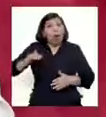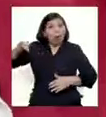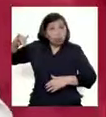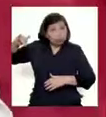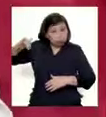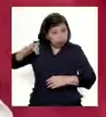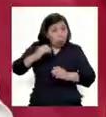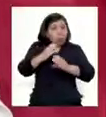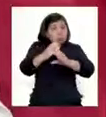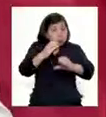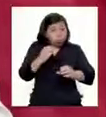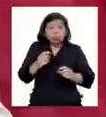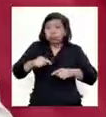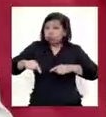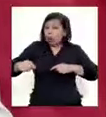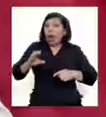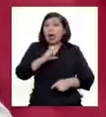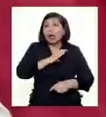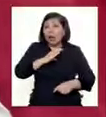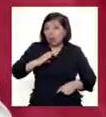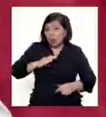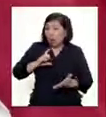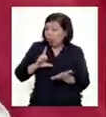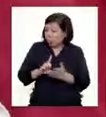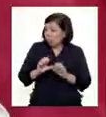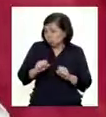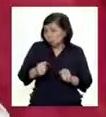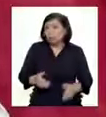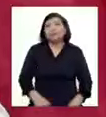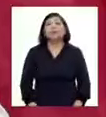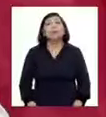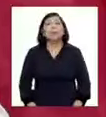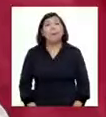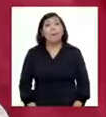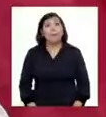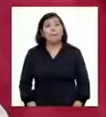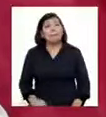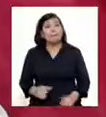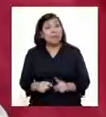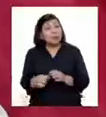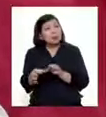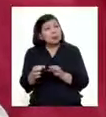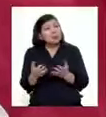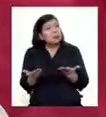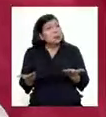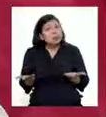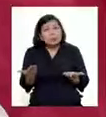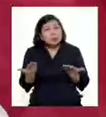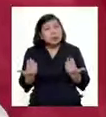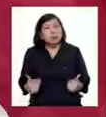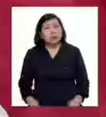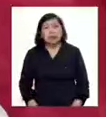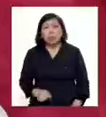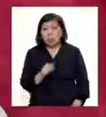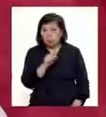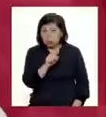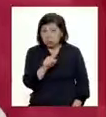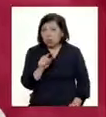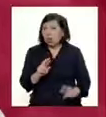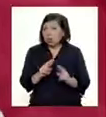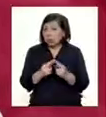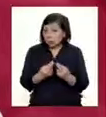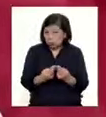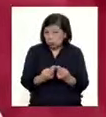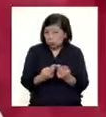Aérea, que están transitando por el Callao y por la zona de Lima Sur. Ministro, en este caso, para que nos detalle por favor justo eso, ¿no? Ustedes han tenido